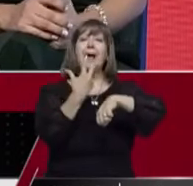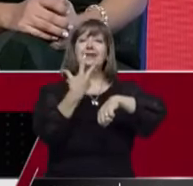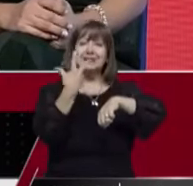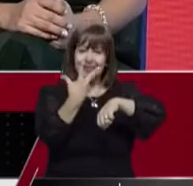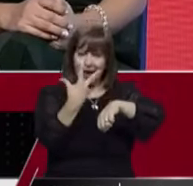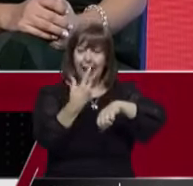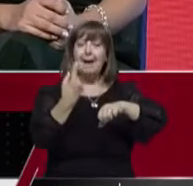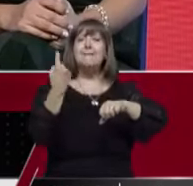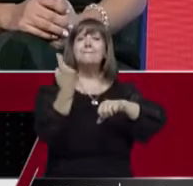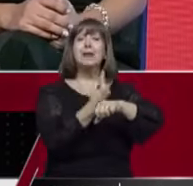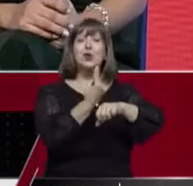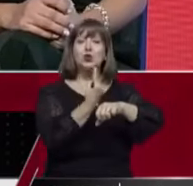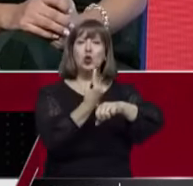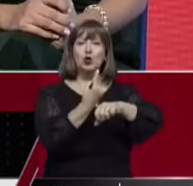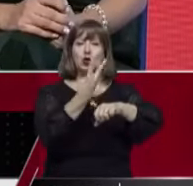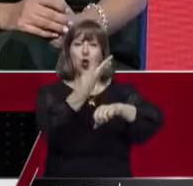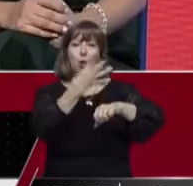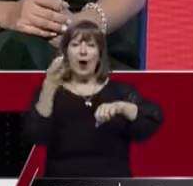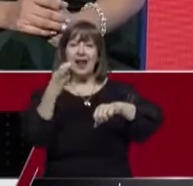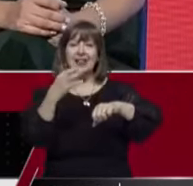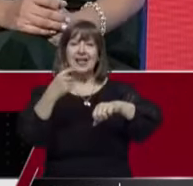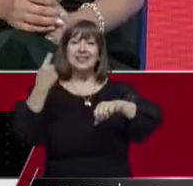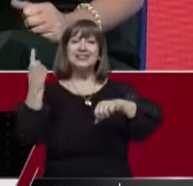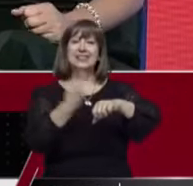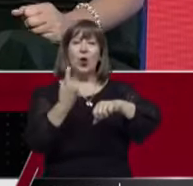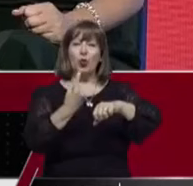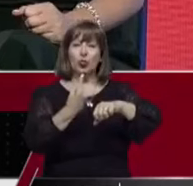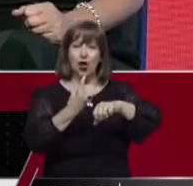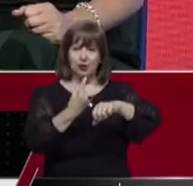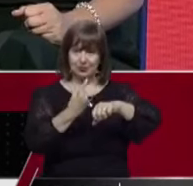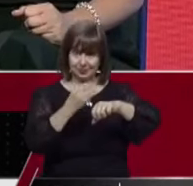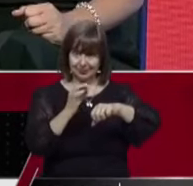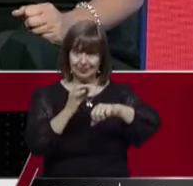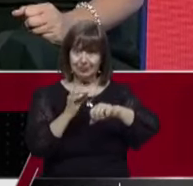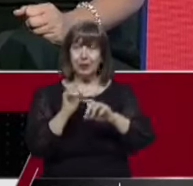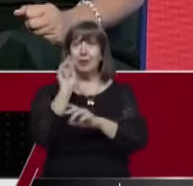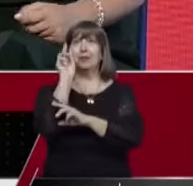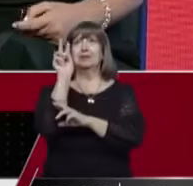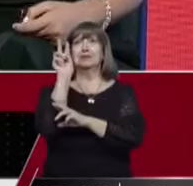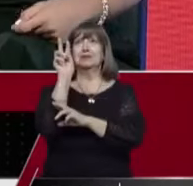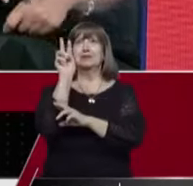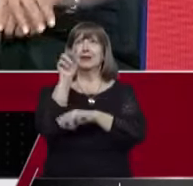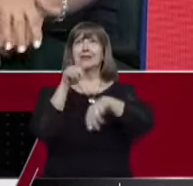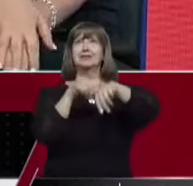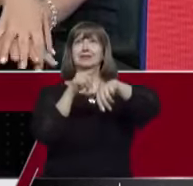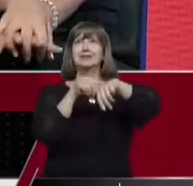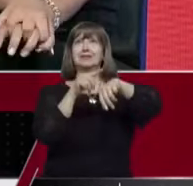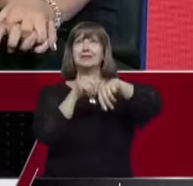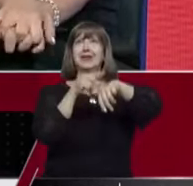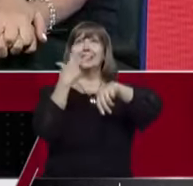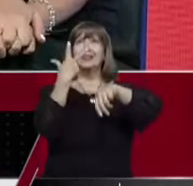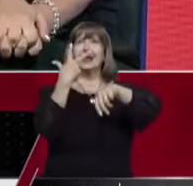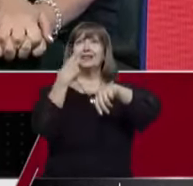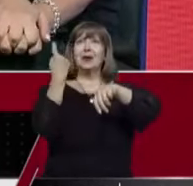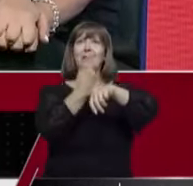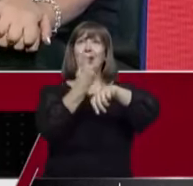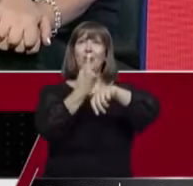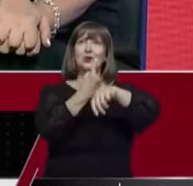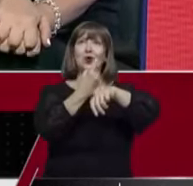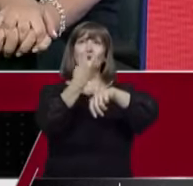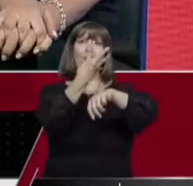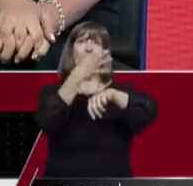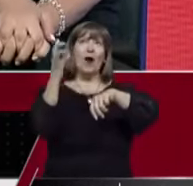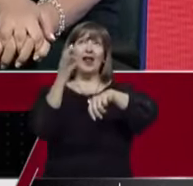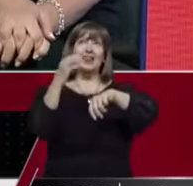Estados Unidos. ¿Remeras también? Todo, ¿no? Ahí van a ser gratis, o sea, remeras también, va a haber buzos para los lugares donde va a estar un poquito